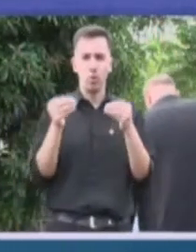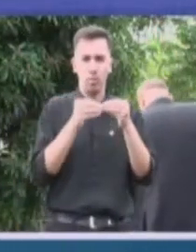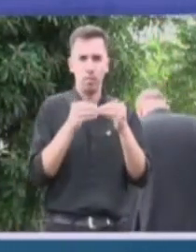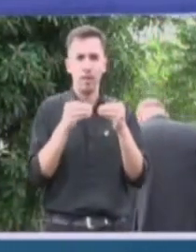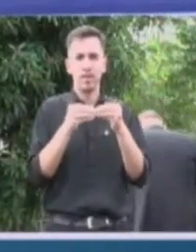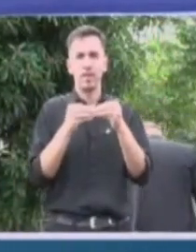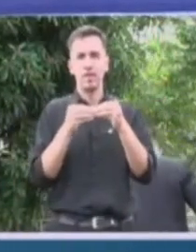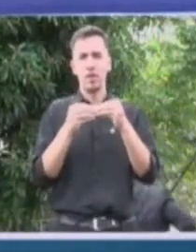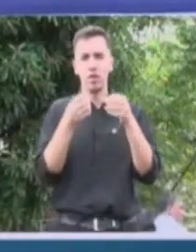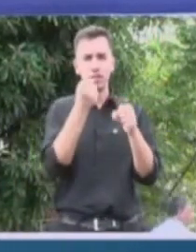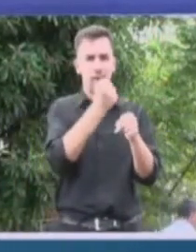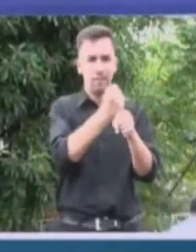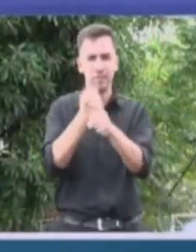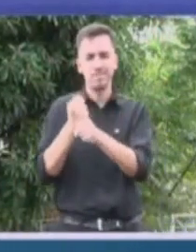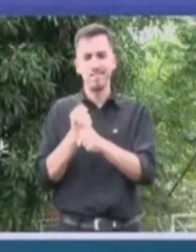trabajo,